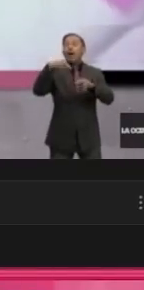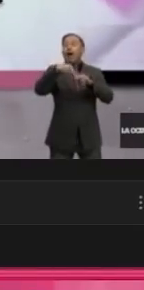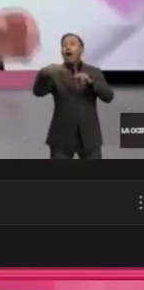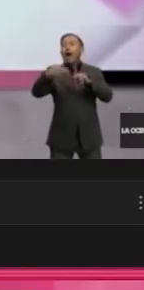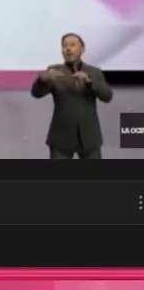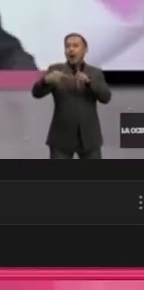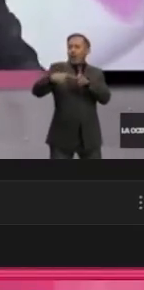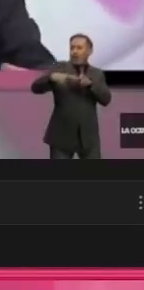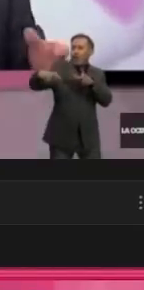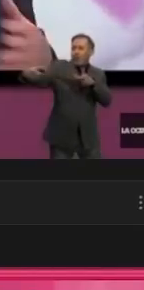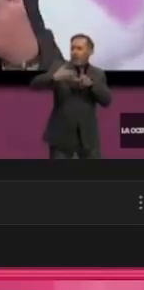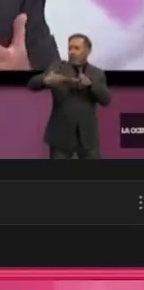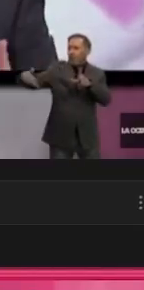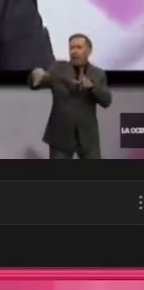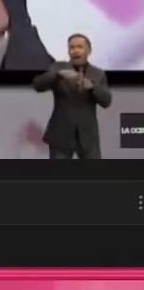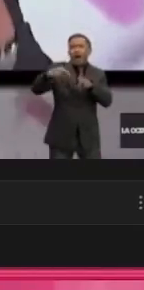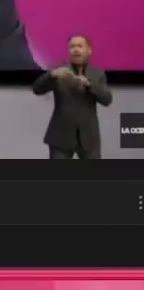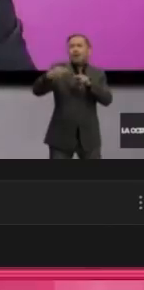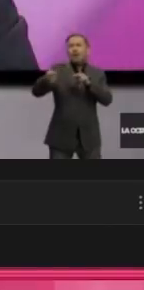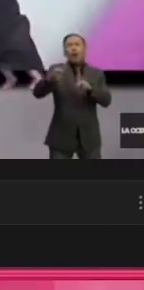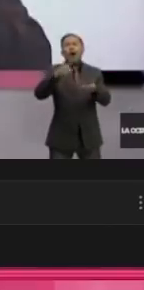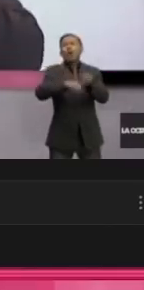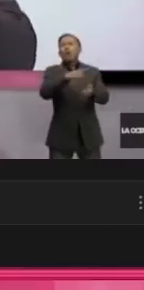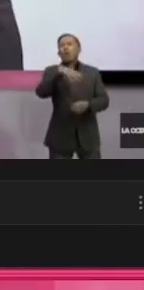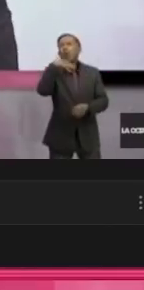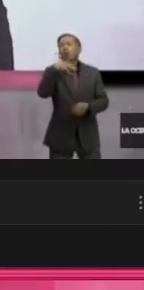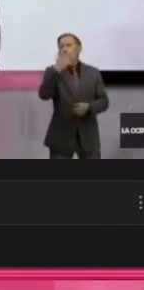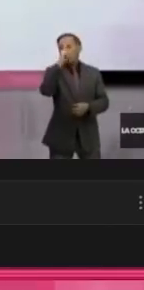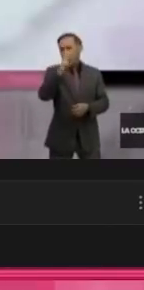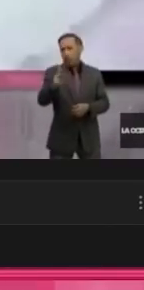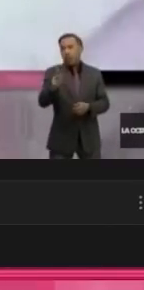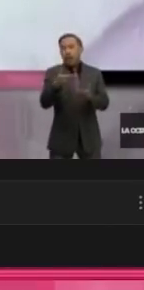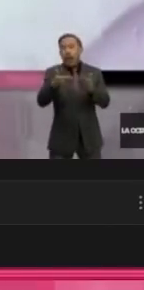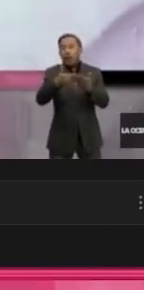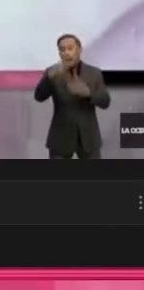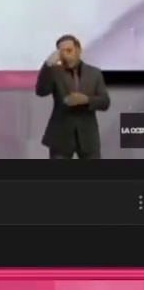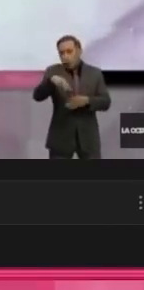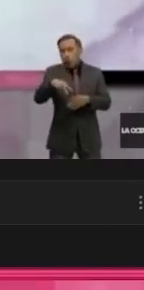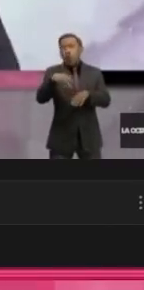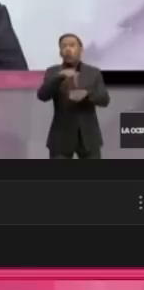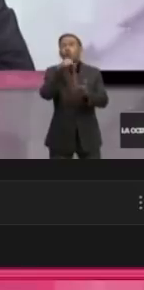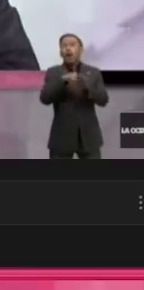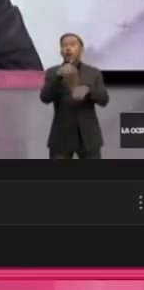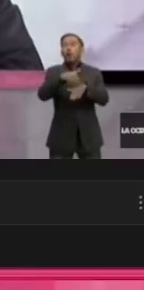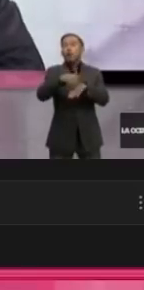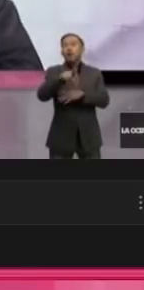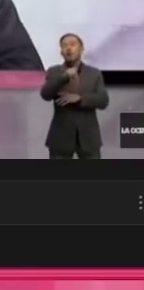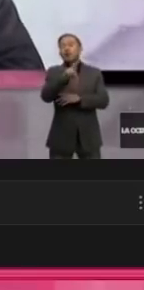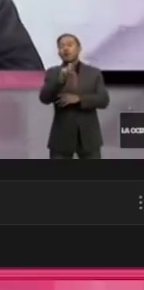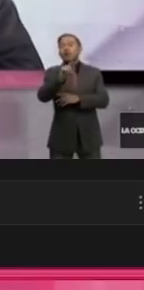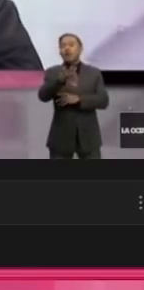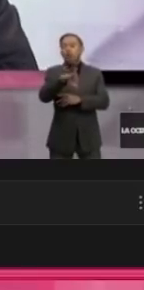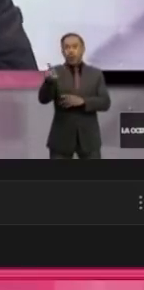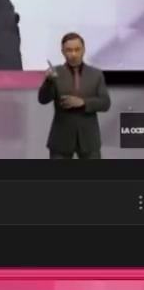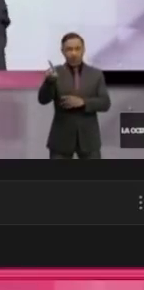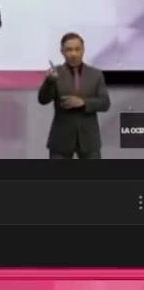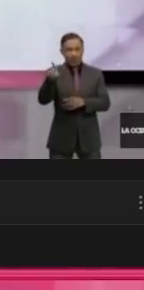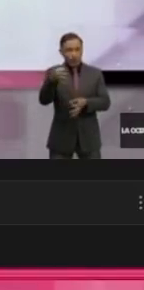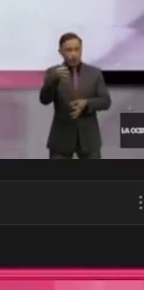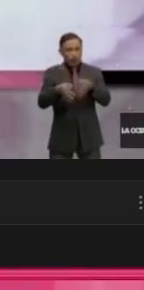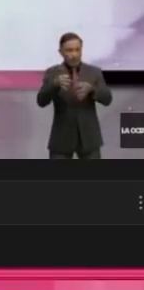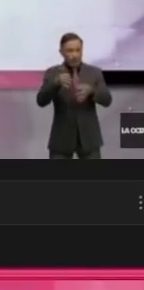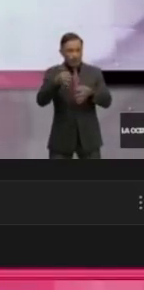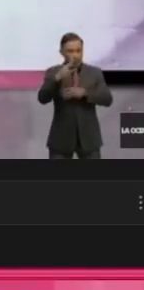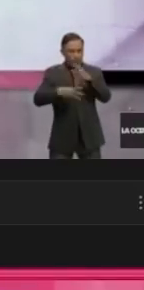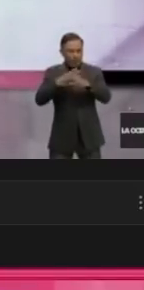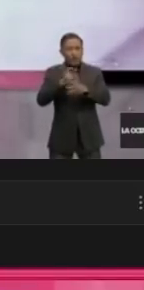alberca. Corrupción. Acabamos de caer al lugar 135 del Justice War Project, en